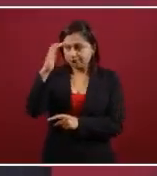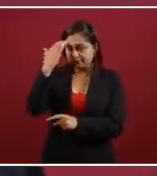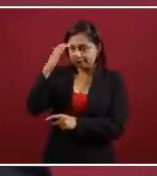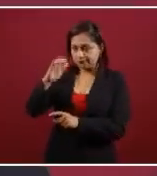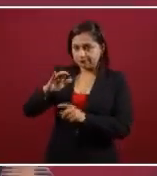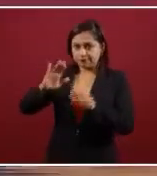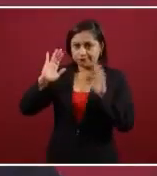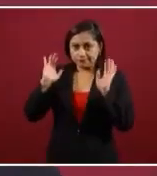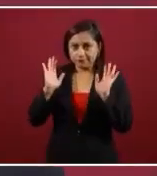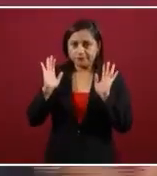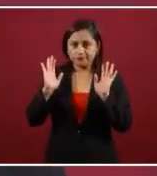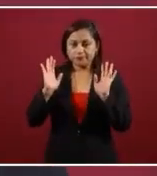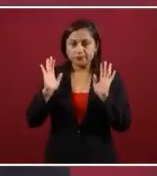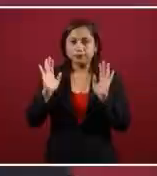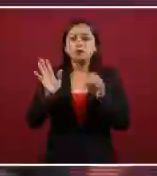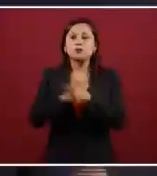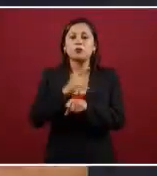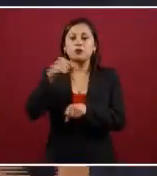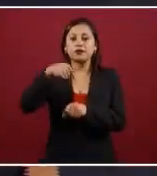y todo el mundo anda deprisa